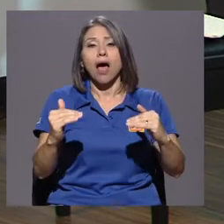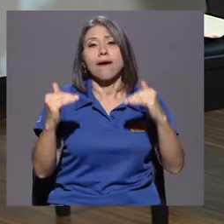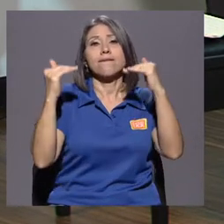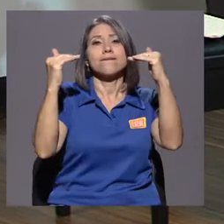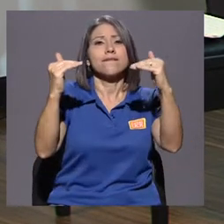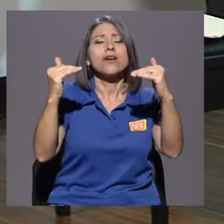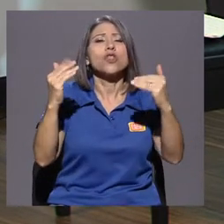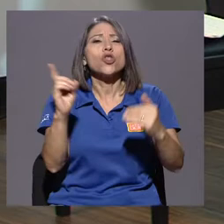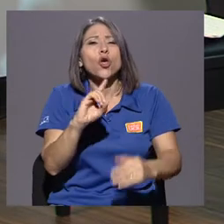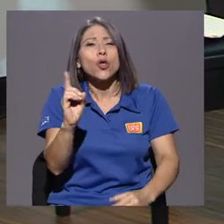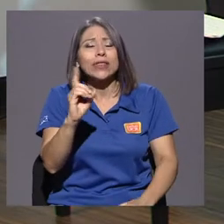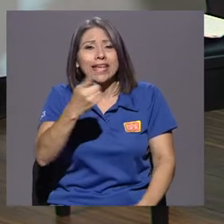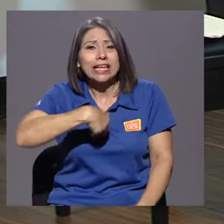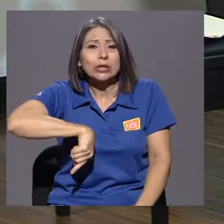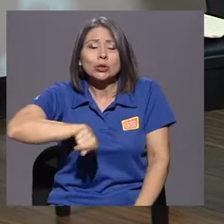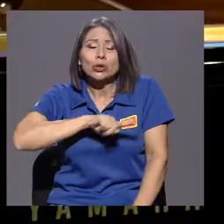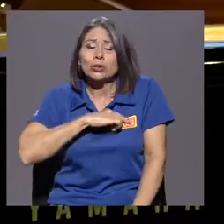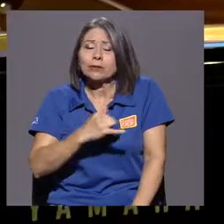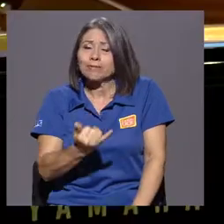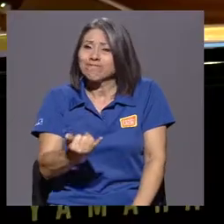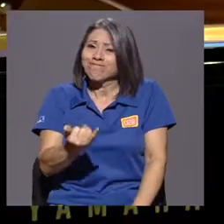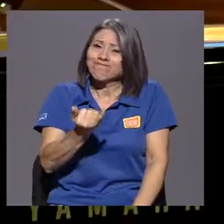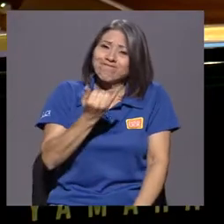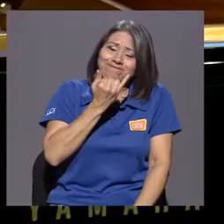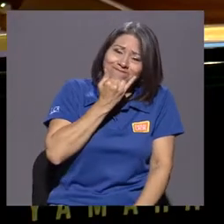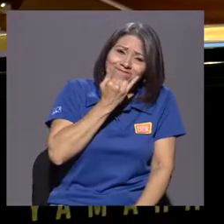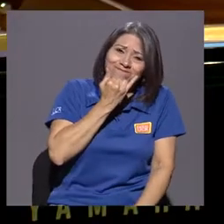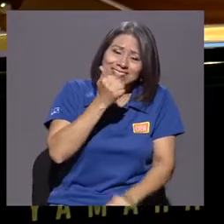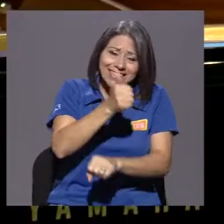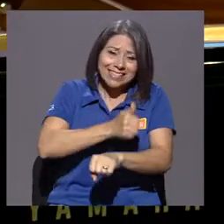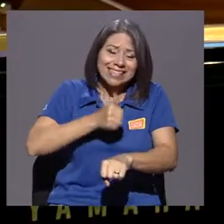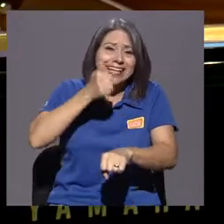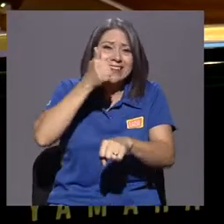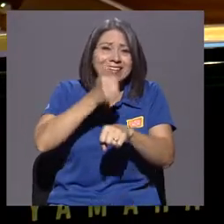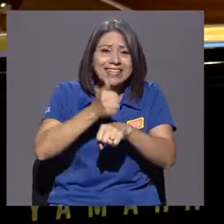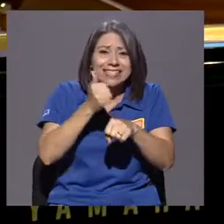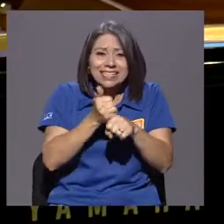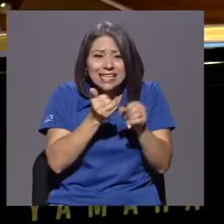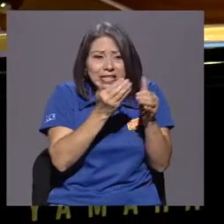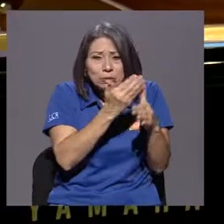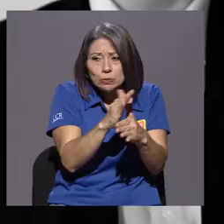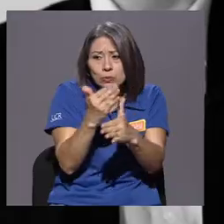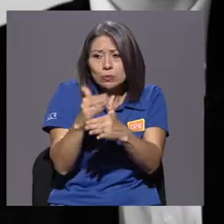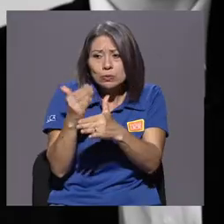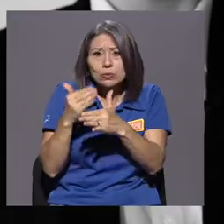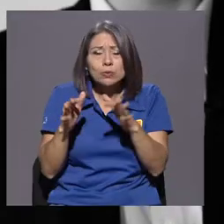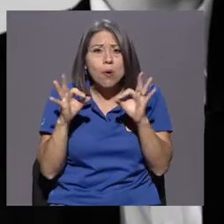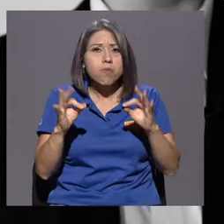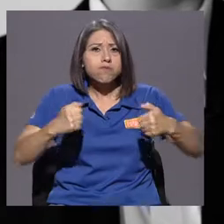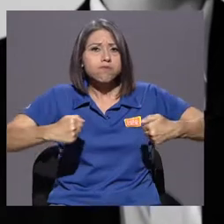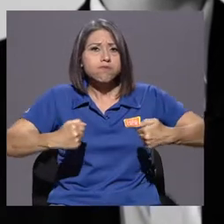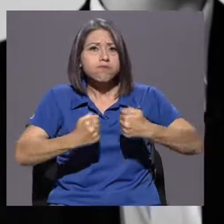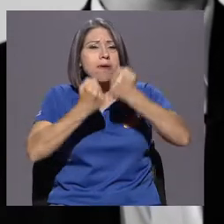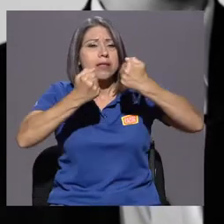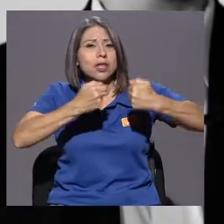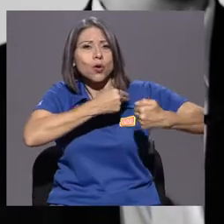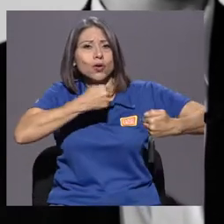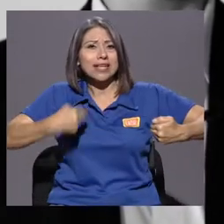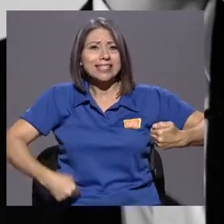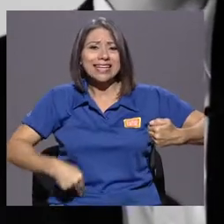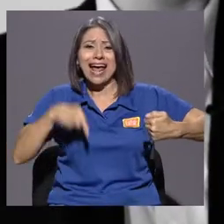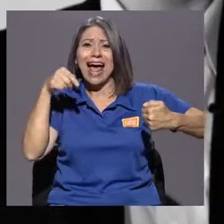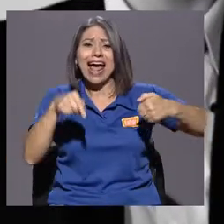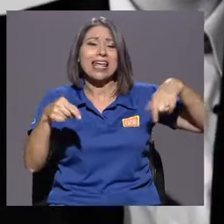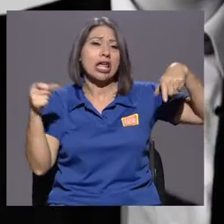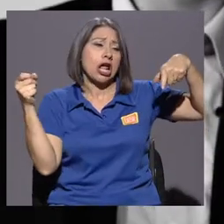tan estrepitosamente en la definición en el partido de contra china como se votaron goles en ese